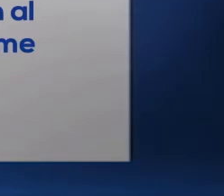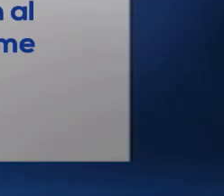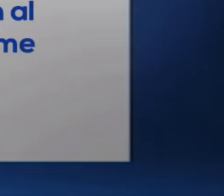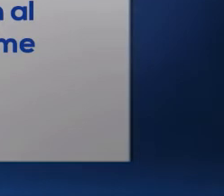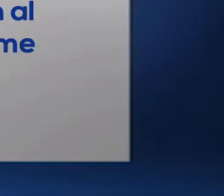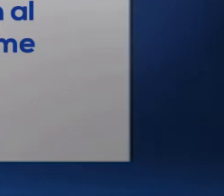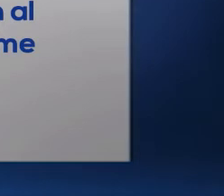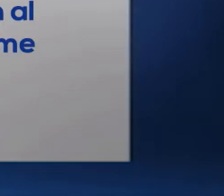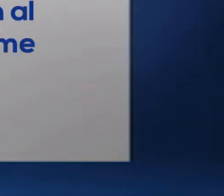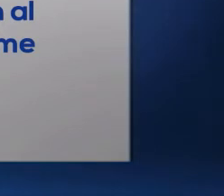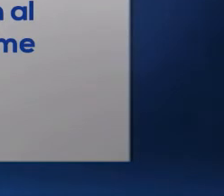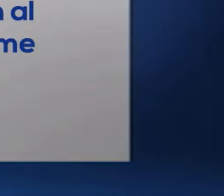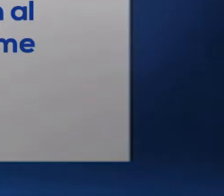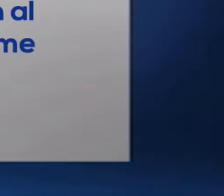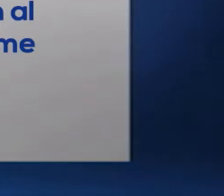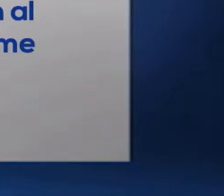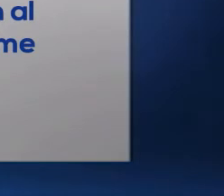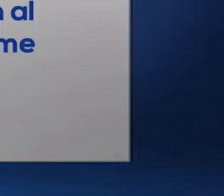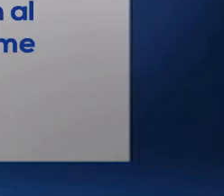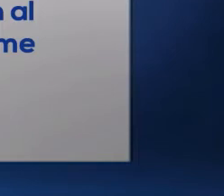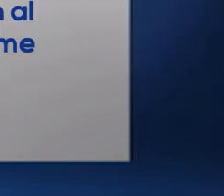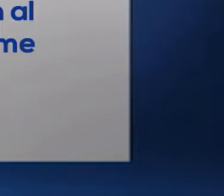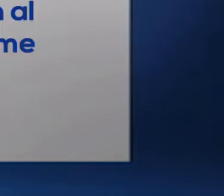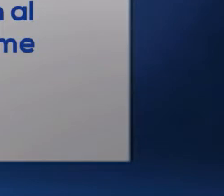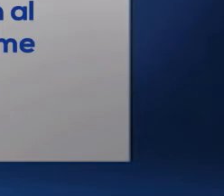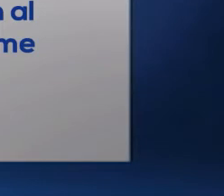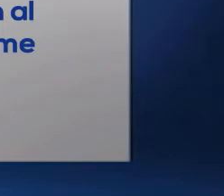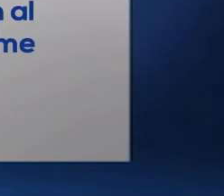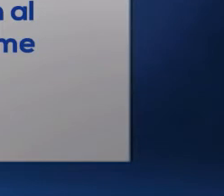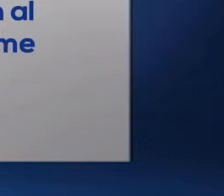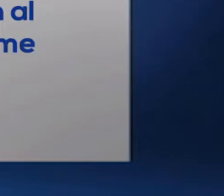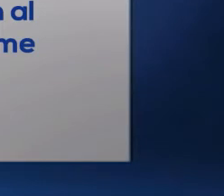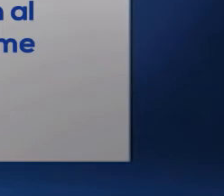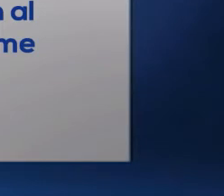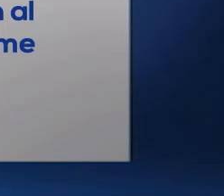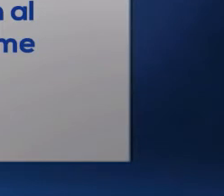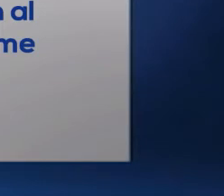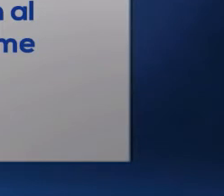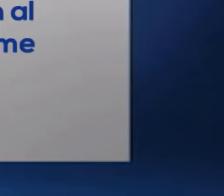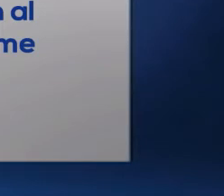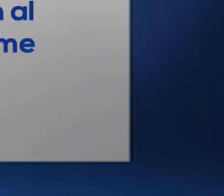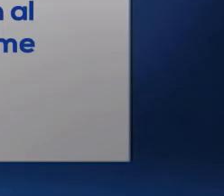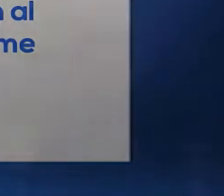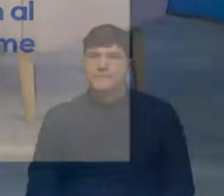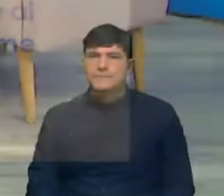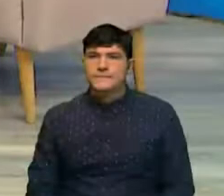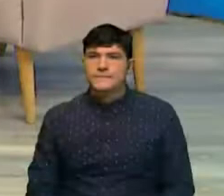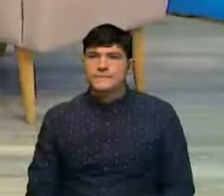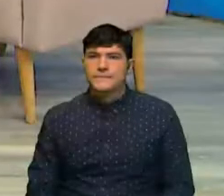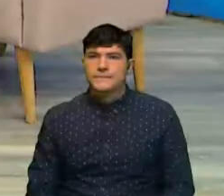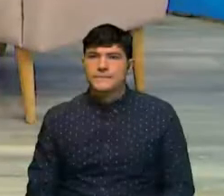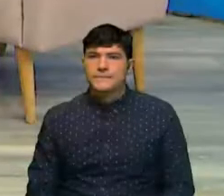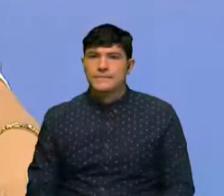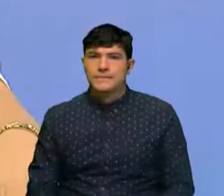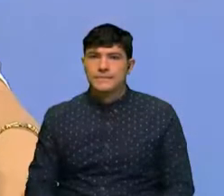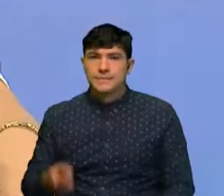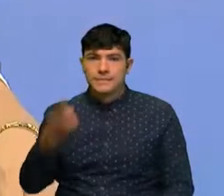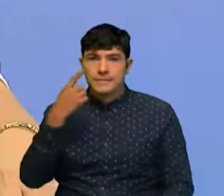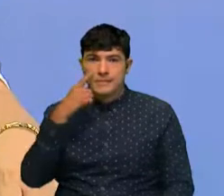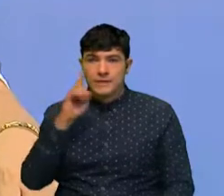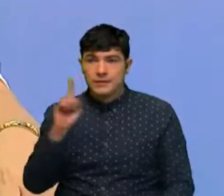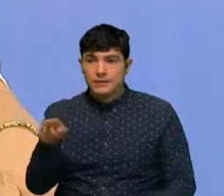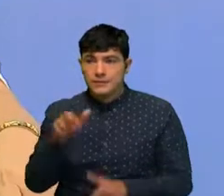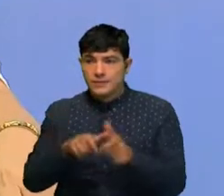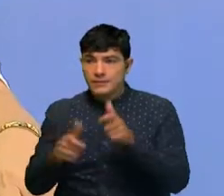firma, por parte de la empresa y no me realizaron exámenes de ingreso alguno. Muchas gracias. Mire, esos son los errores que cometen a veces